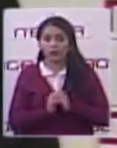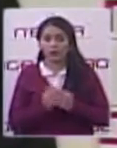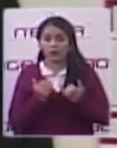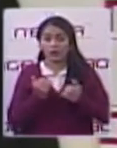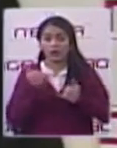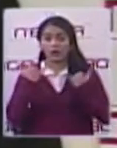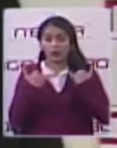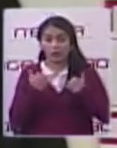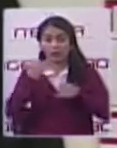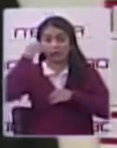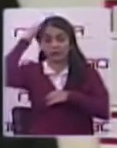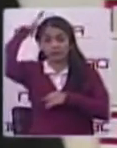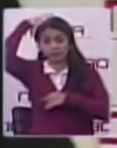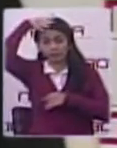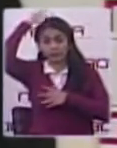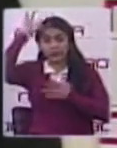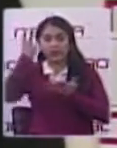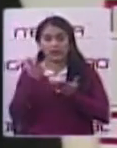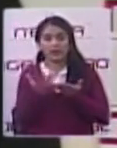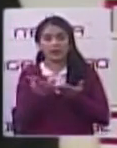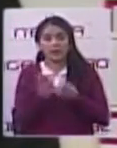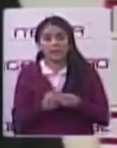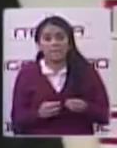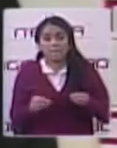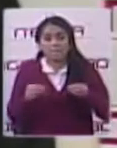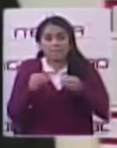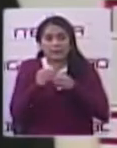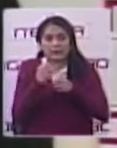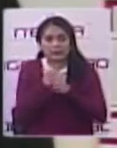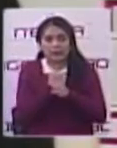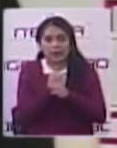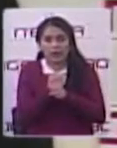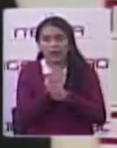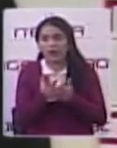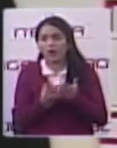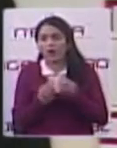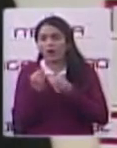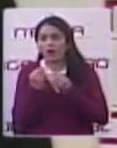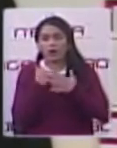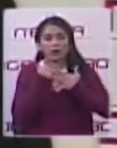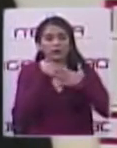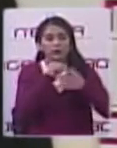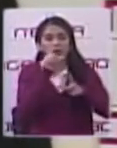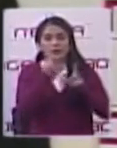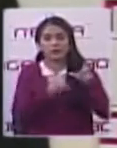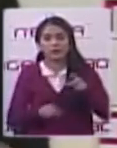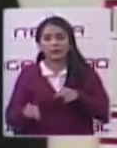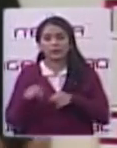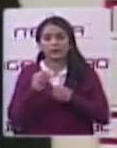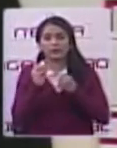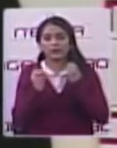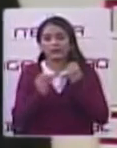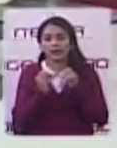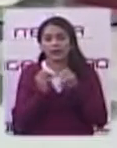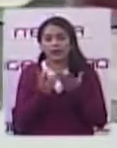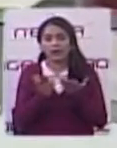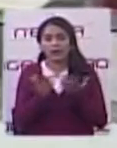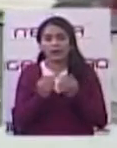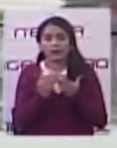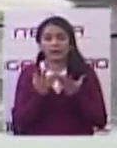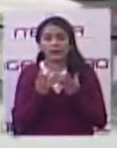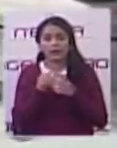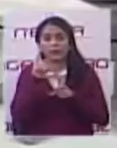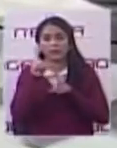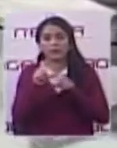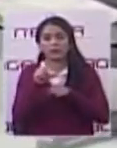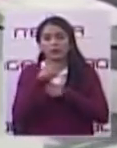Trump quiere crear más empleo y crear más movimiento económico positivo para el país, quiere también tener a inversionistas